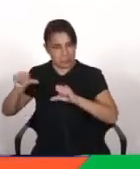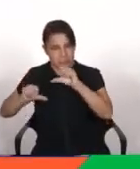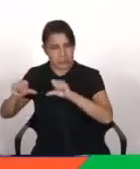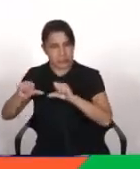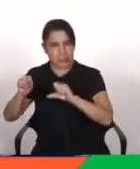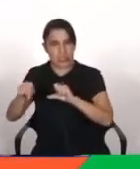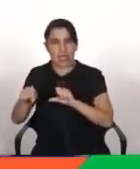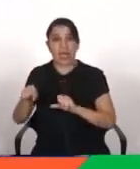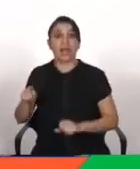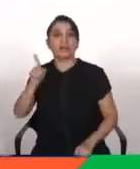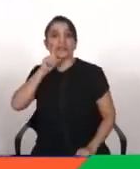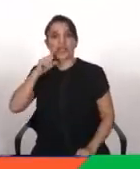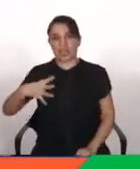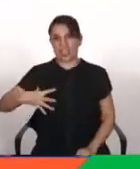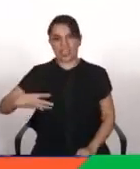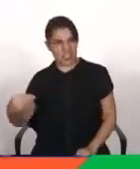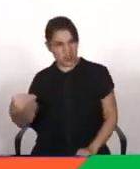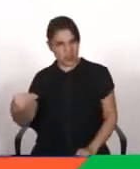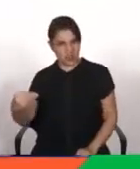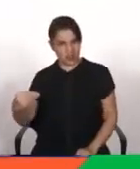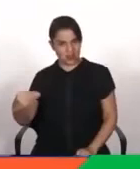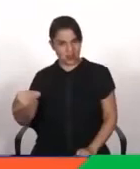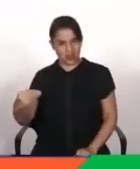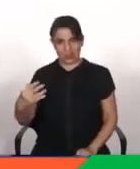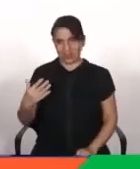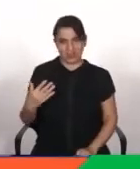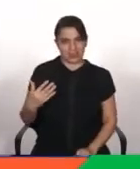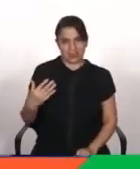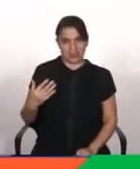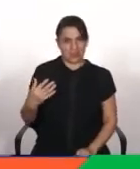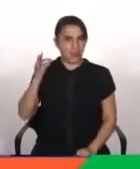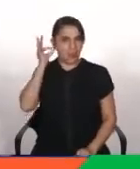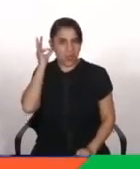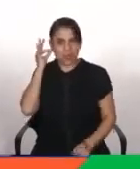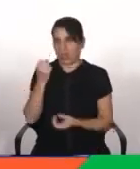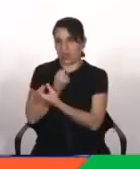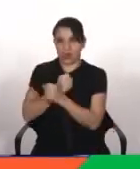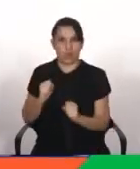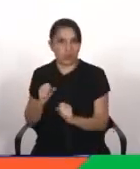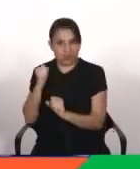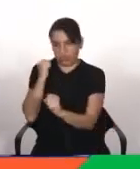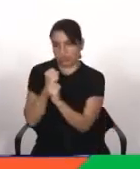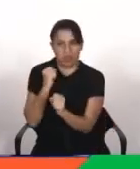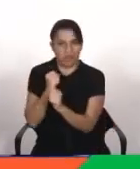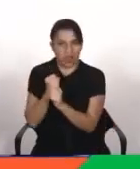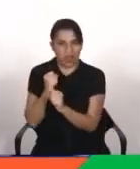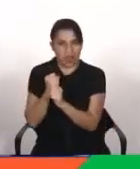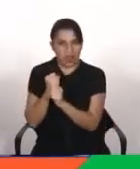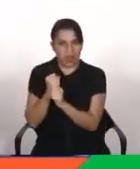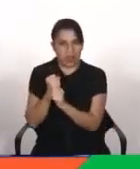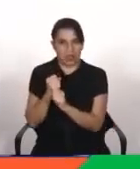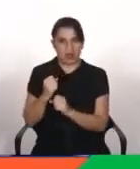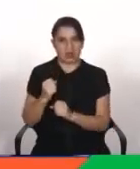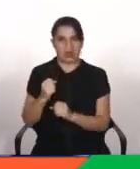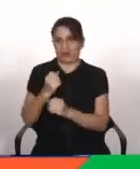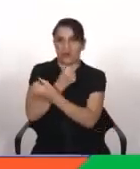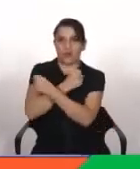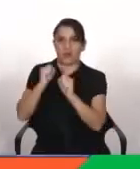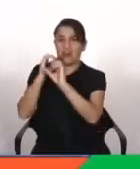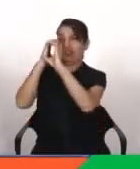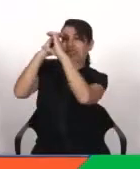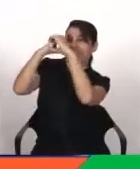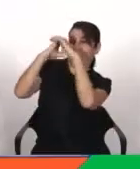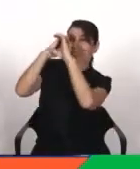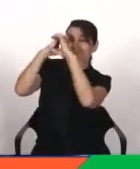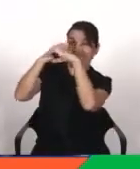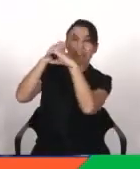¿Quién va a tomar en cuenta todos esos meses o quizás años en que no pudo publicar o que no pudo aplicar a tiempo de observación? En